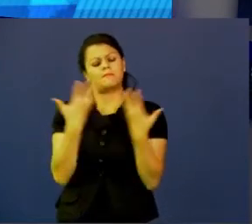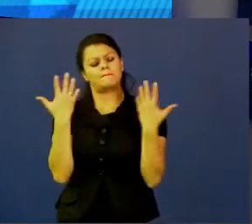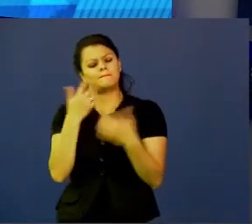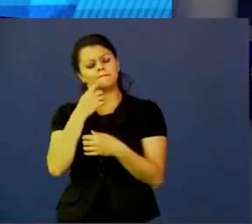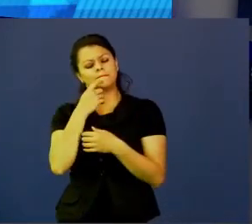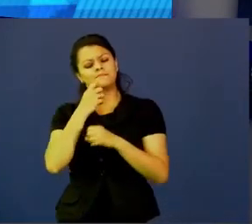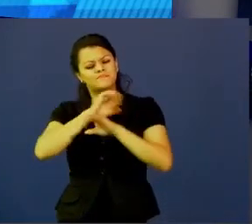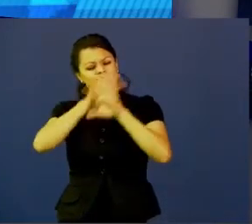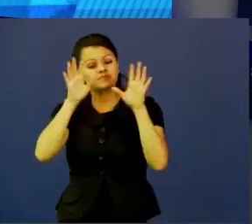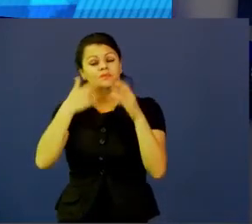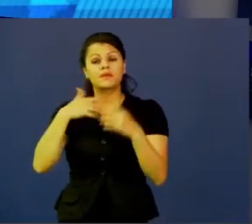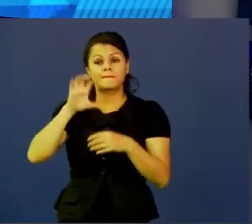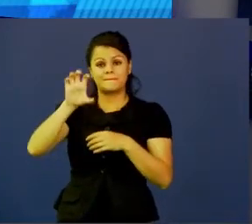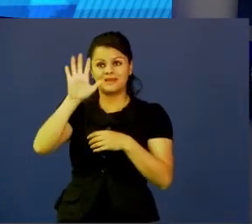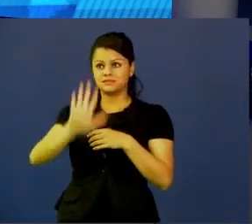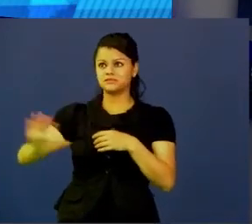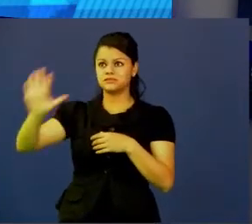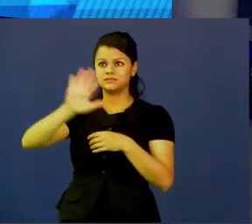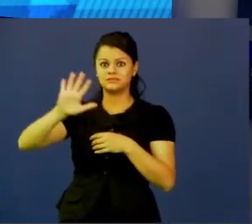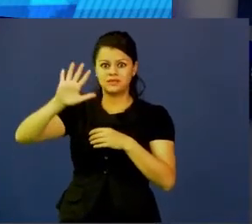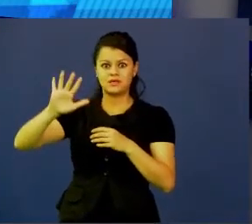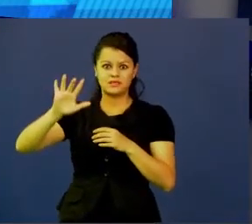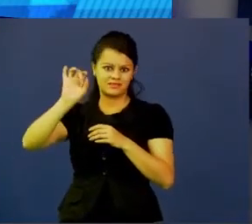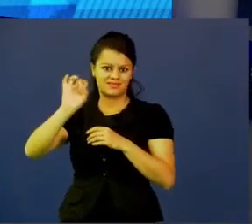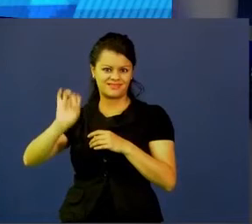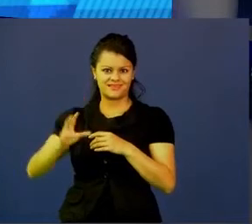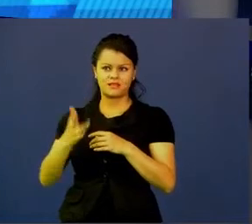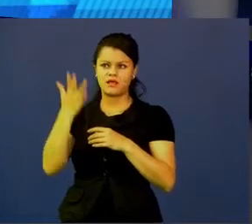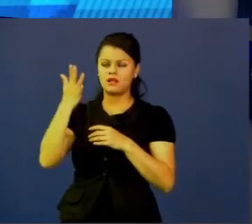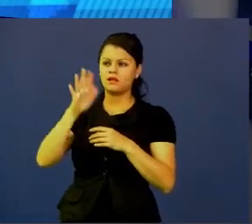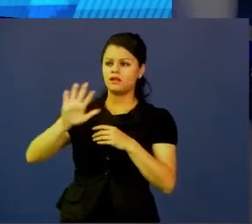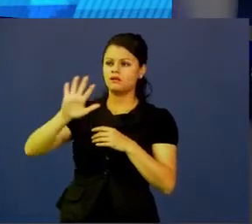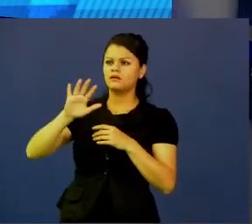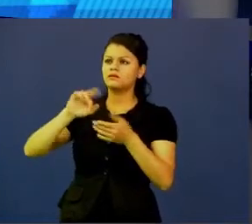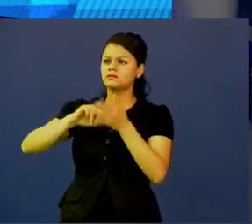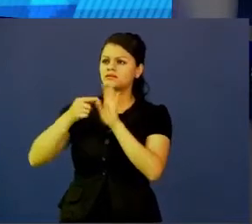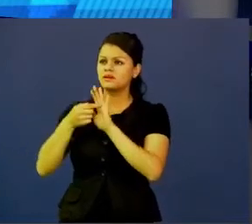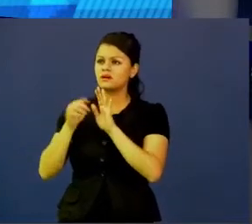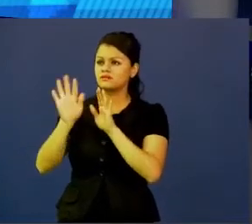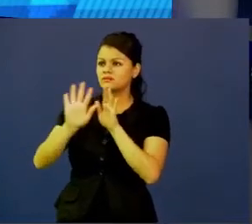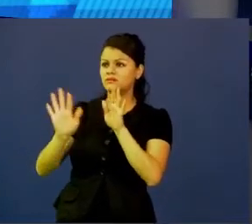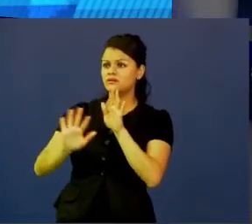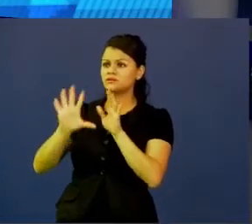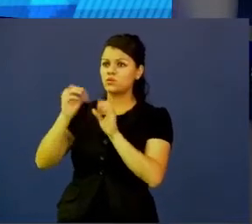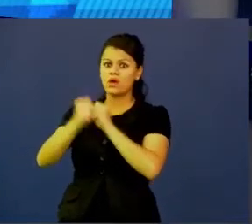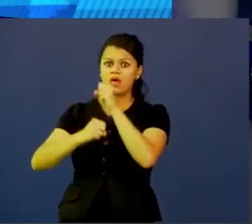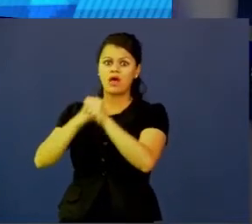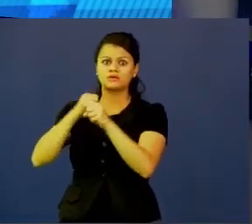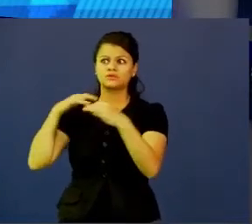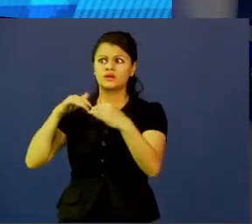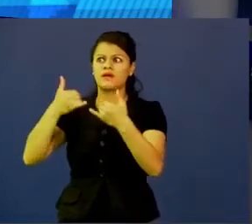nos convierta en un reflejo de los 50 años de guerra que estamos a punto de dejar. Gracias.